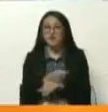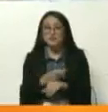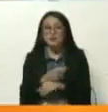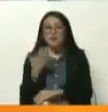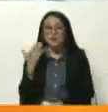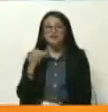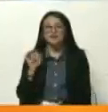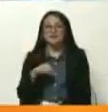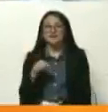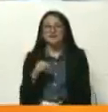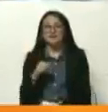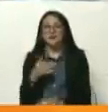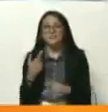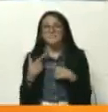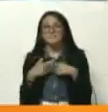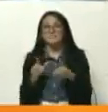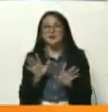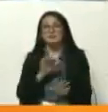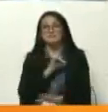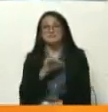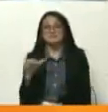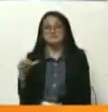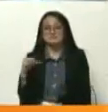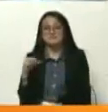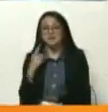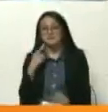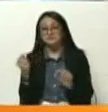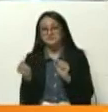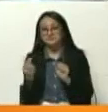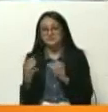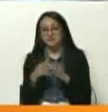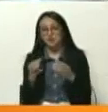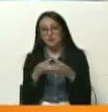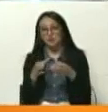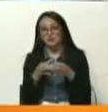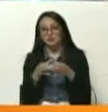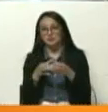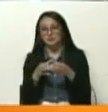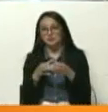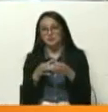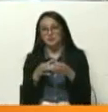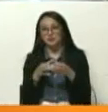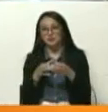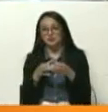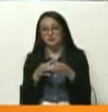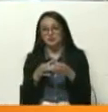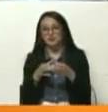cuenta, pero está en su autonomía conversar con todas las organizaciones de tipo